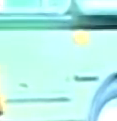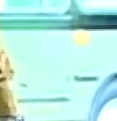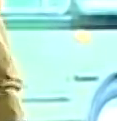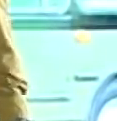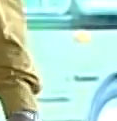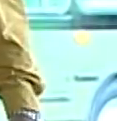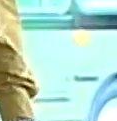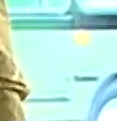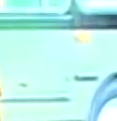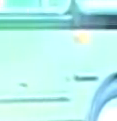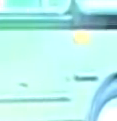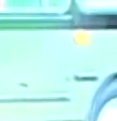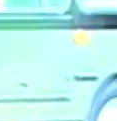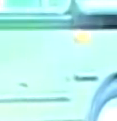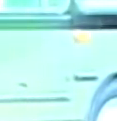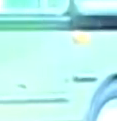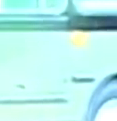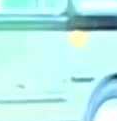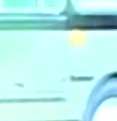en Chimichangua.